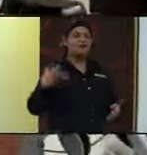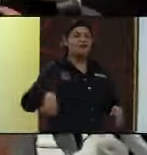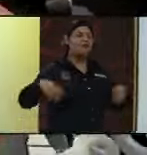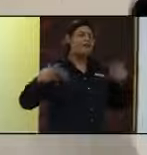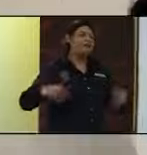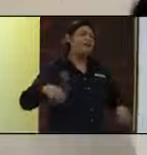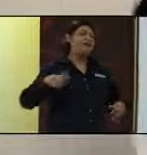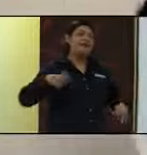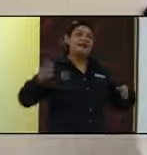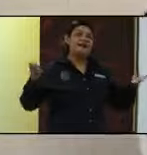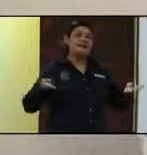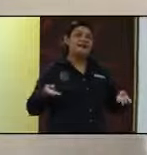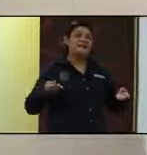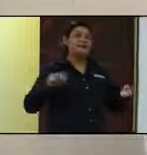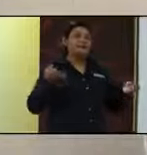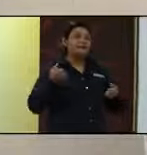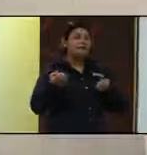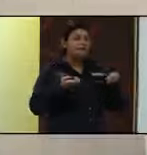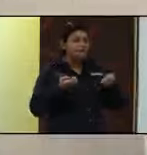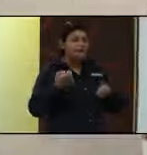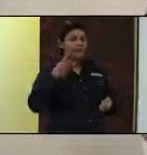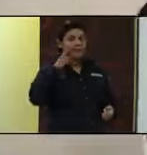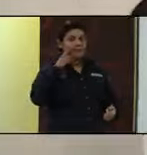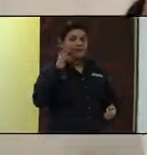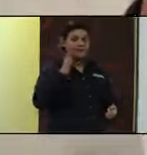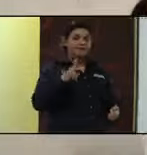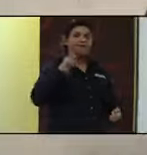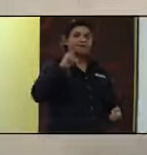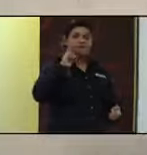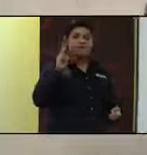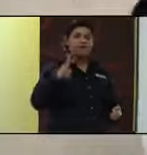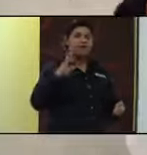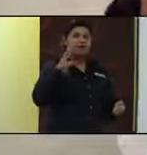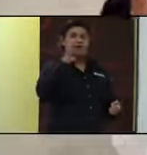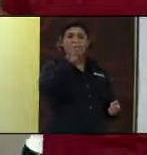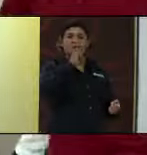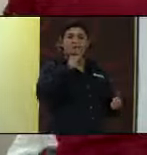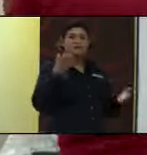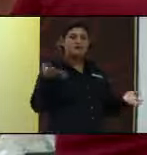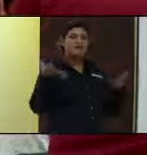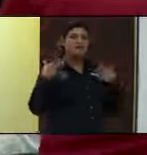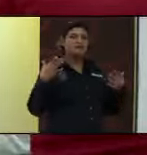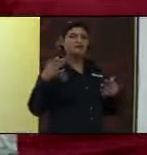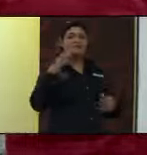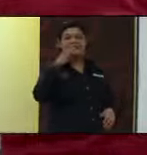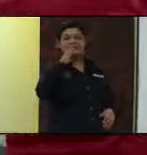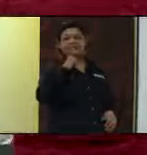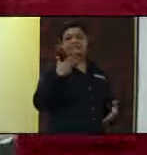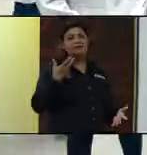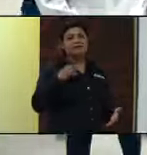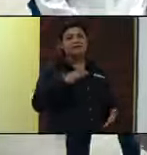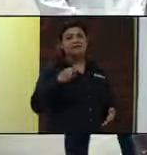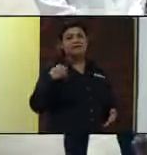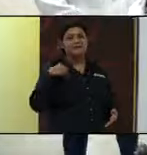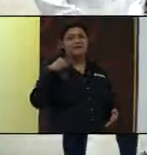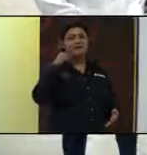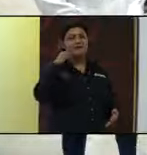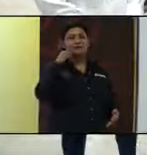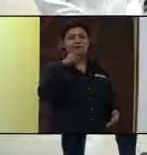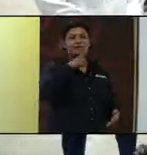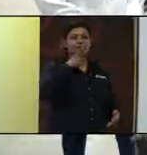pusieron a bailar ahí, pero también vimos que estaba muy caluroso. Entonces, pues, de inmediato di la